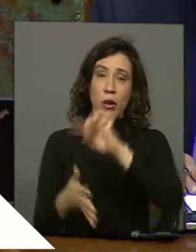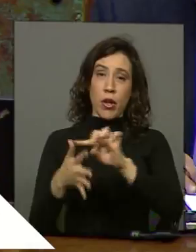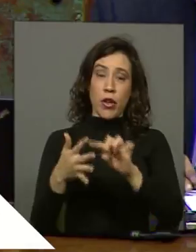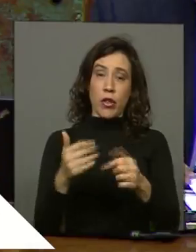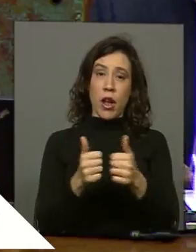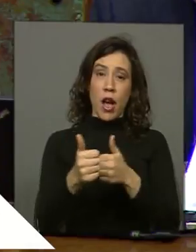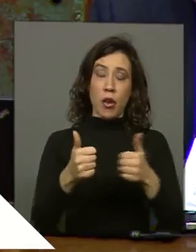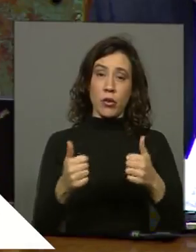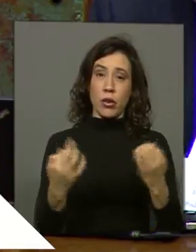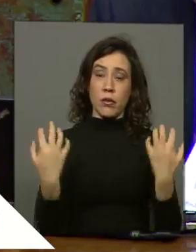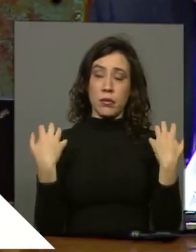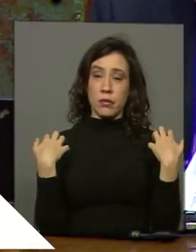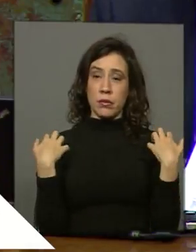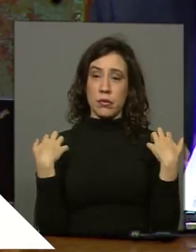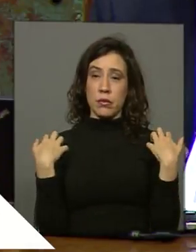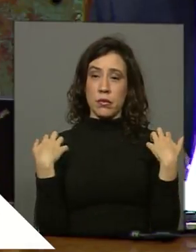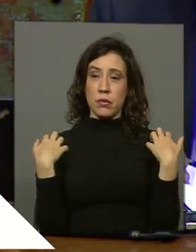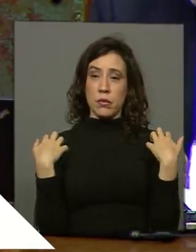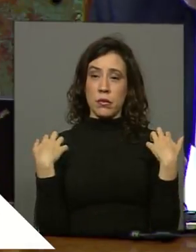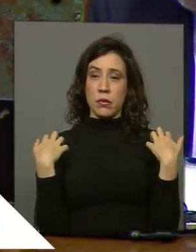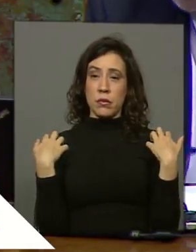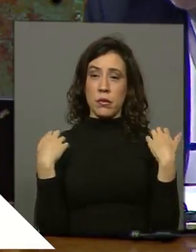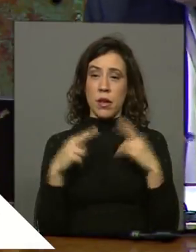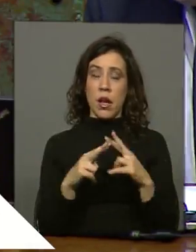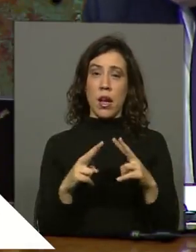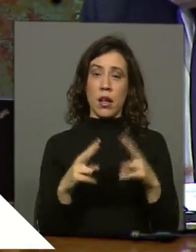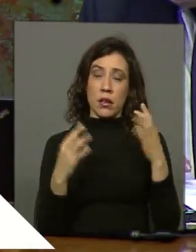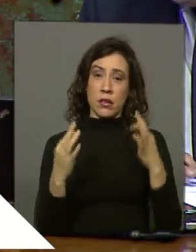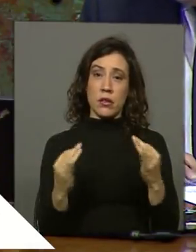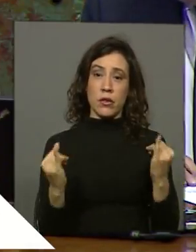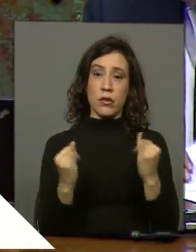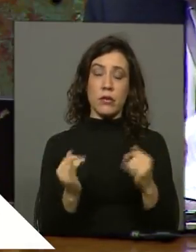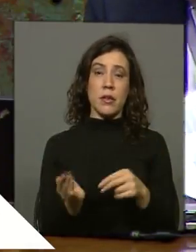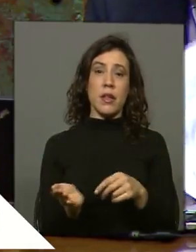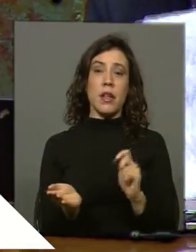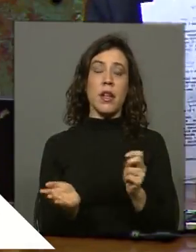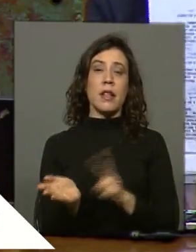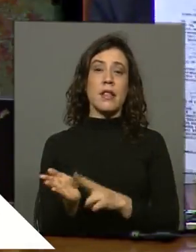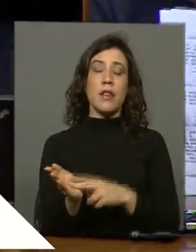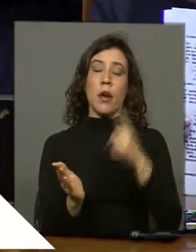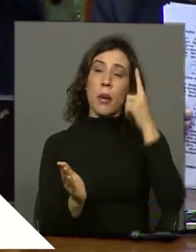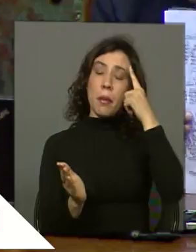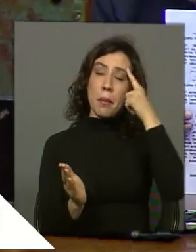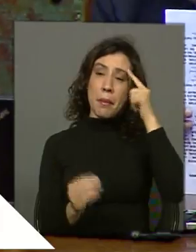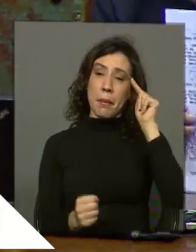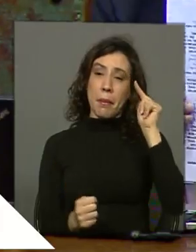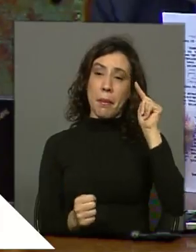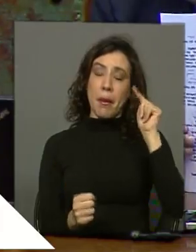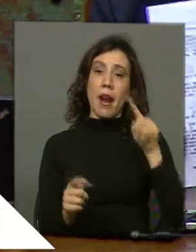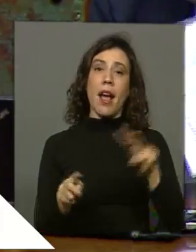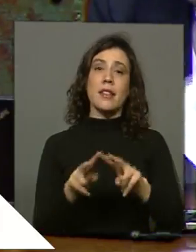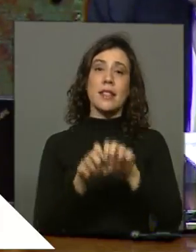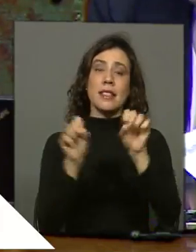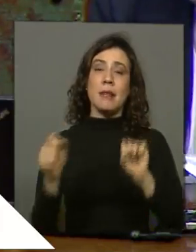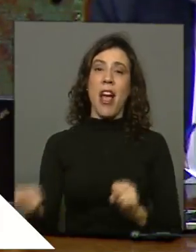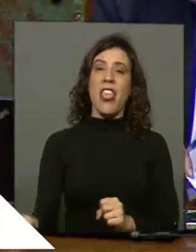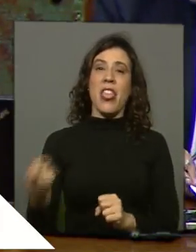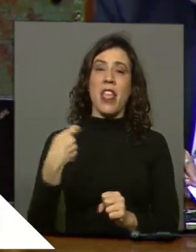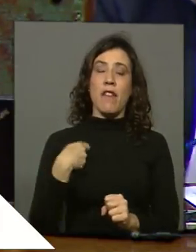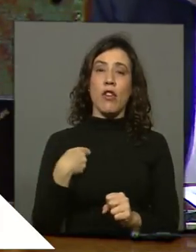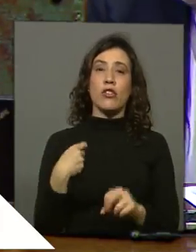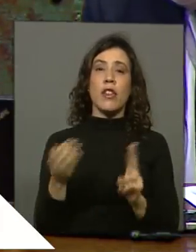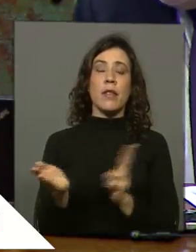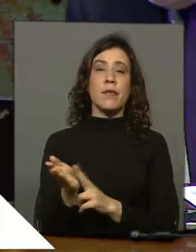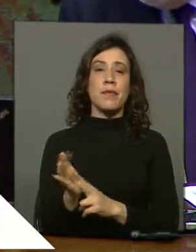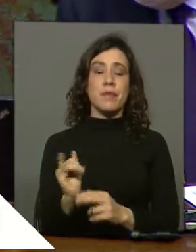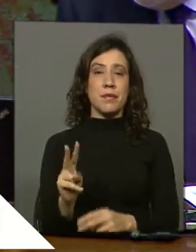autoridades competentes establezcan medidas de carácter tributado destinadas a consagrar un sistema de devolución del impuesto